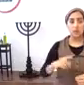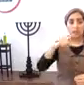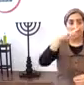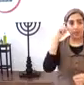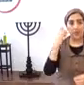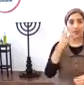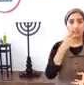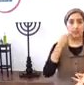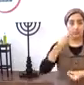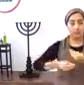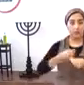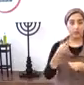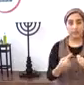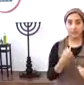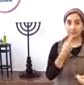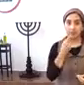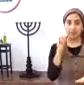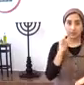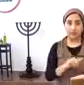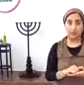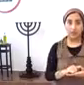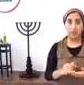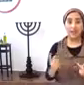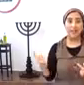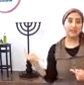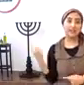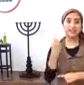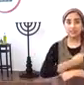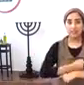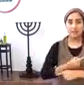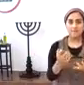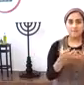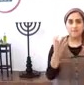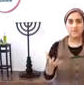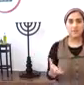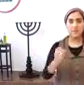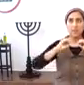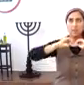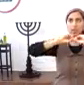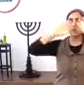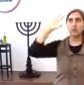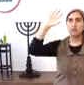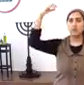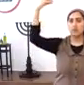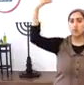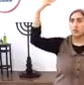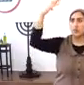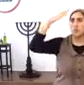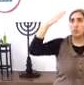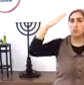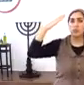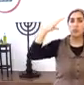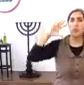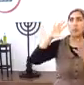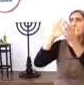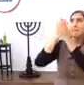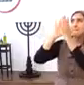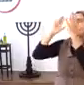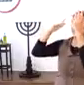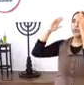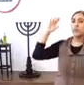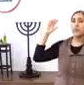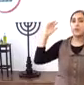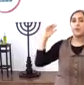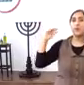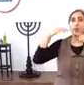Porque la tradición marca que era un día muy claro, o sea, un sol totalmente, un sol brilloso, o sea,